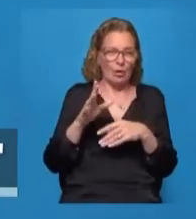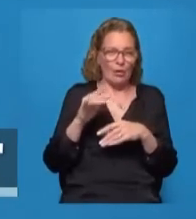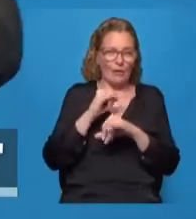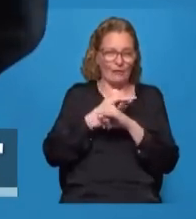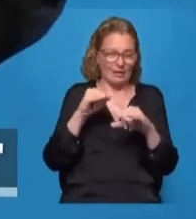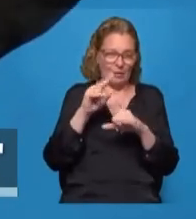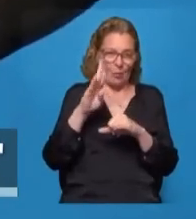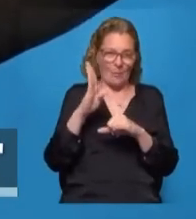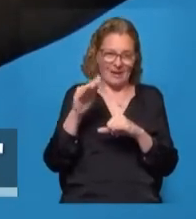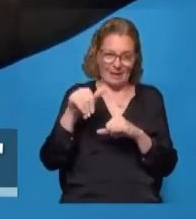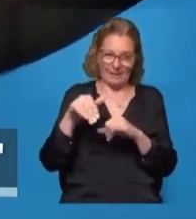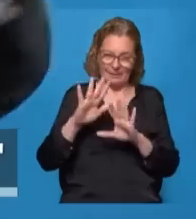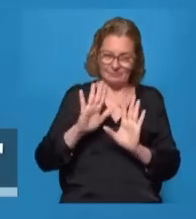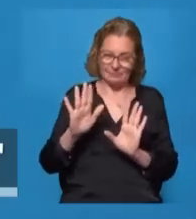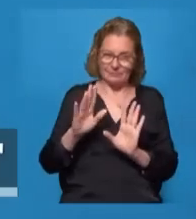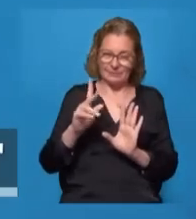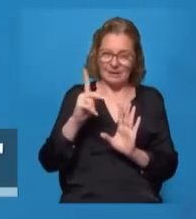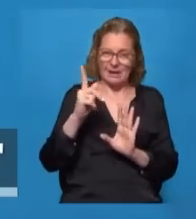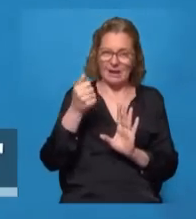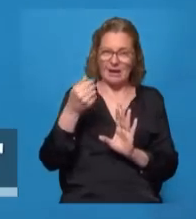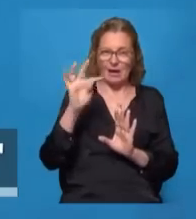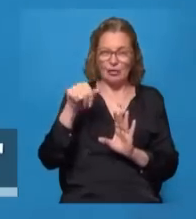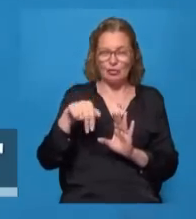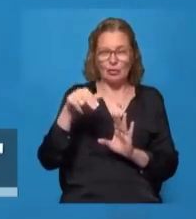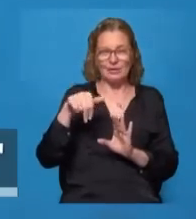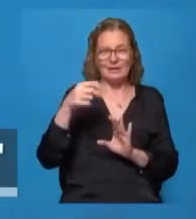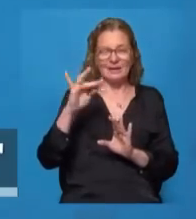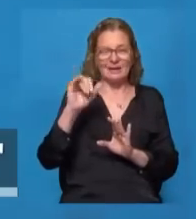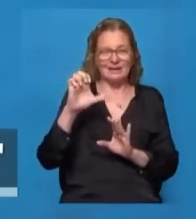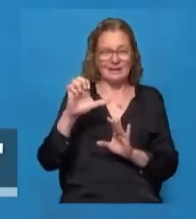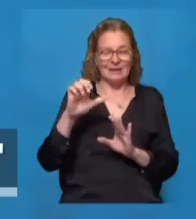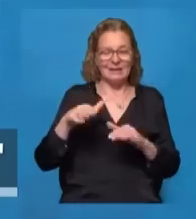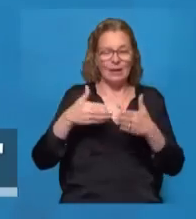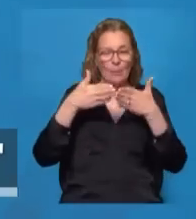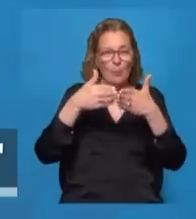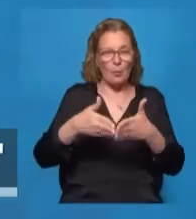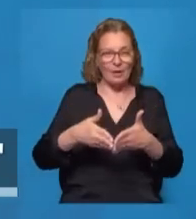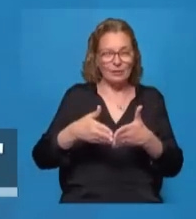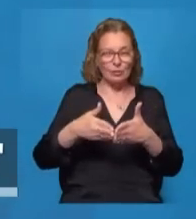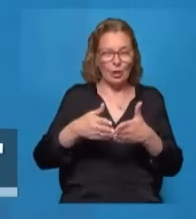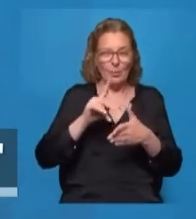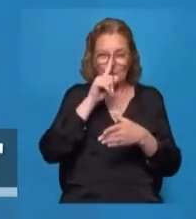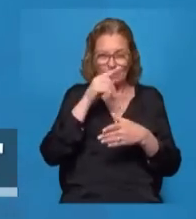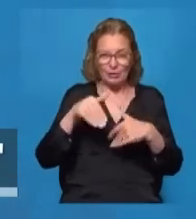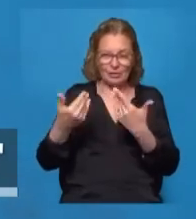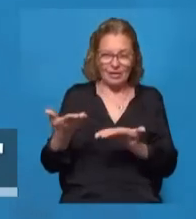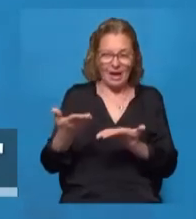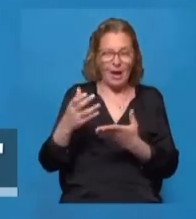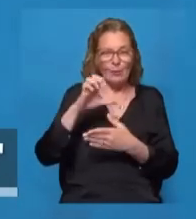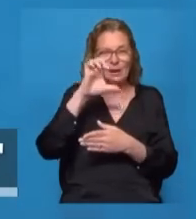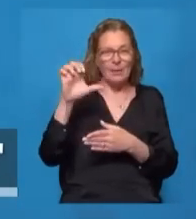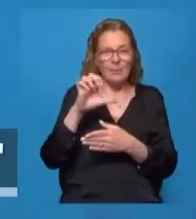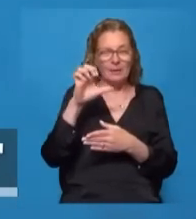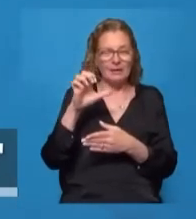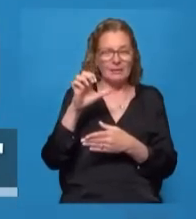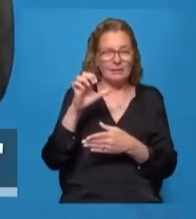upm cato en na se le entrega el puerto de Montevideo la gestión del puerto de Montevideo a una empresa